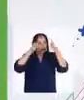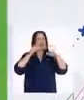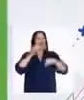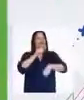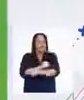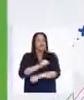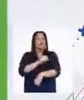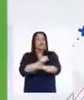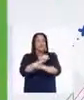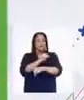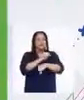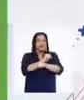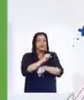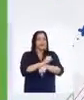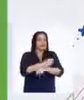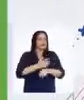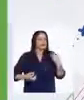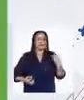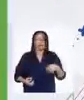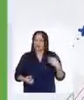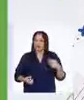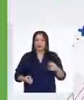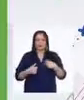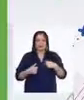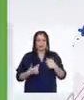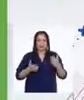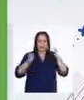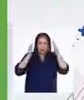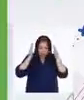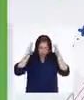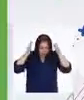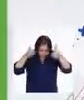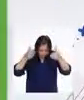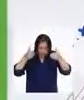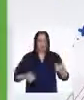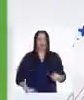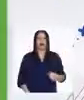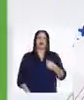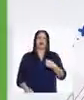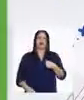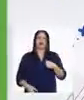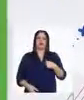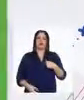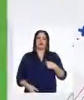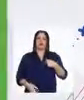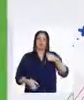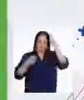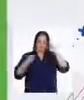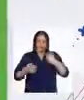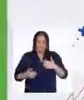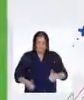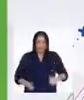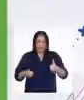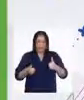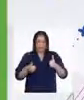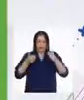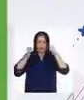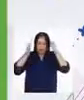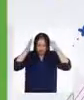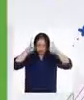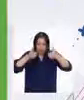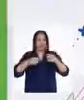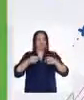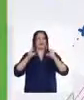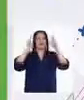que eso fue lo que me llevó, me encaminó a que mi vida, ¿no?, girara alrededor del